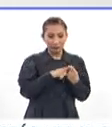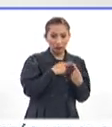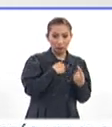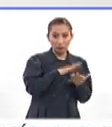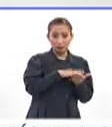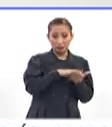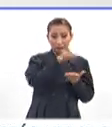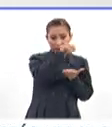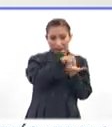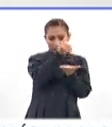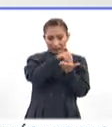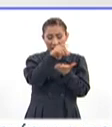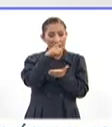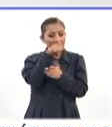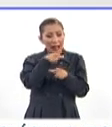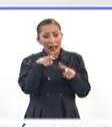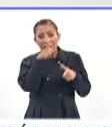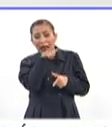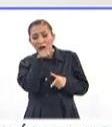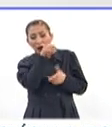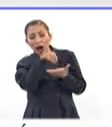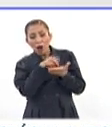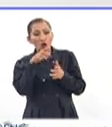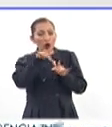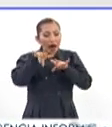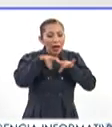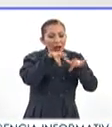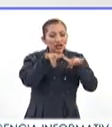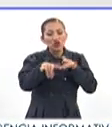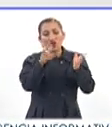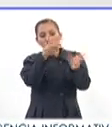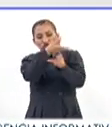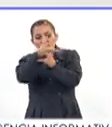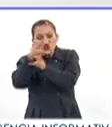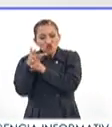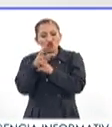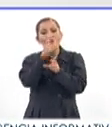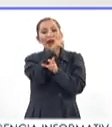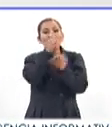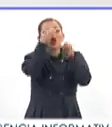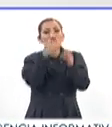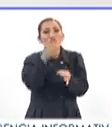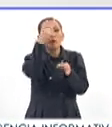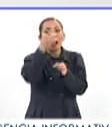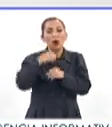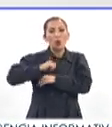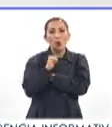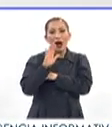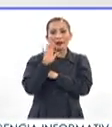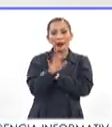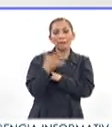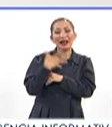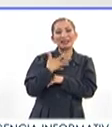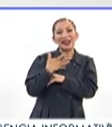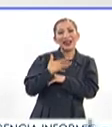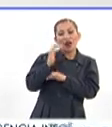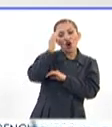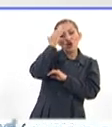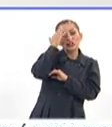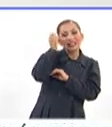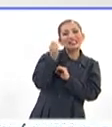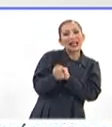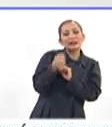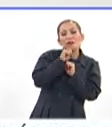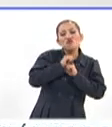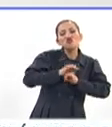la documentación lingüística, es decir, la grabación, el registro de las lenguas para que tengamos